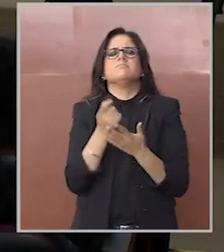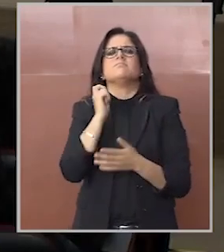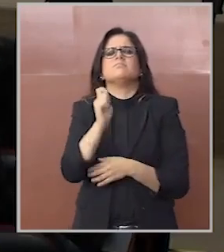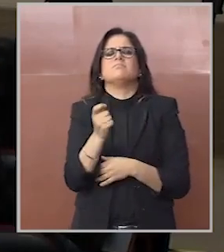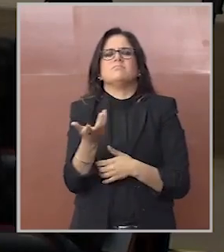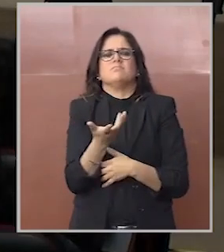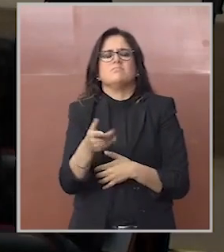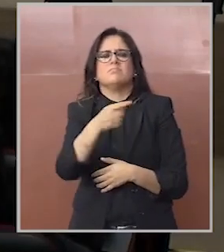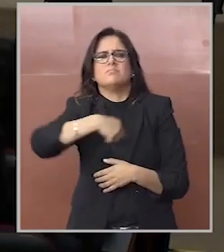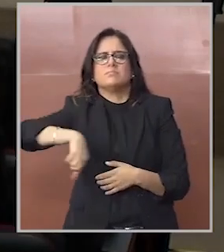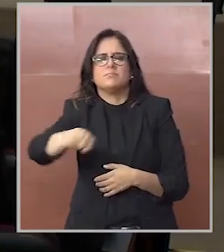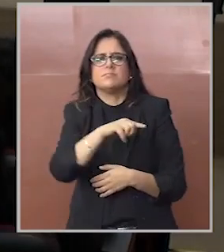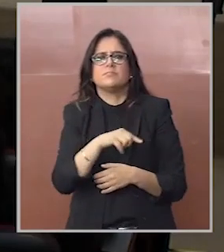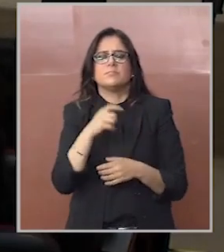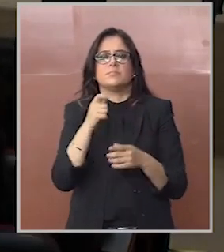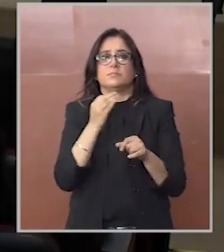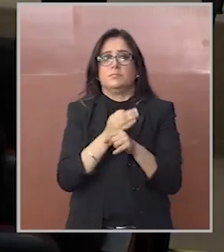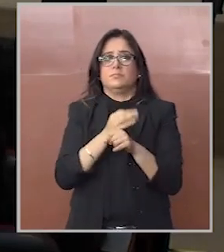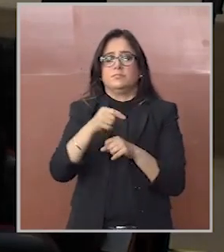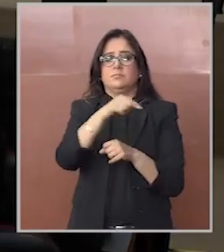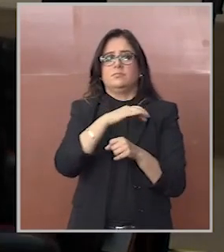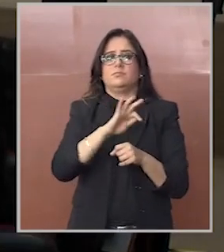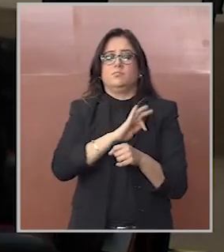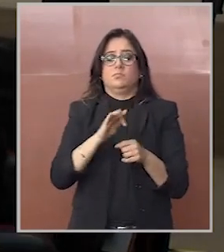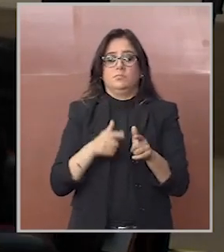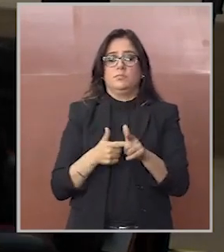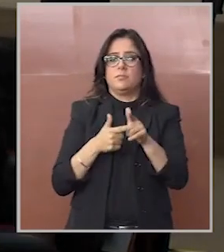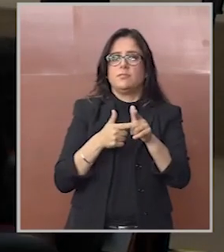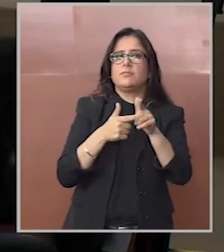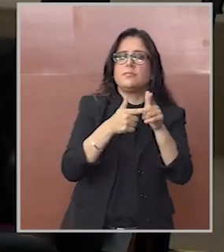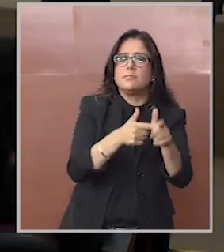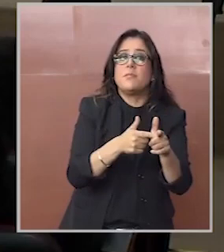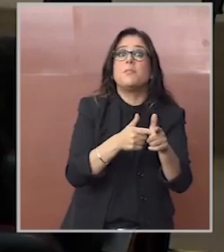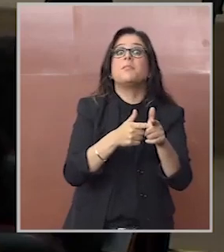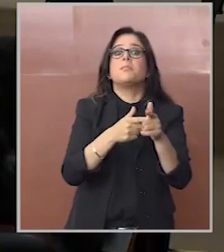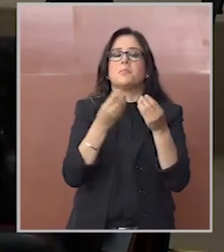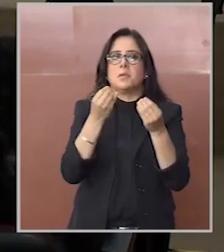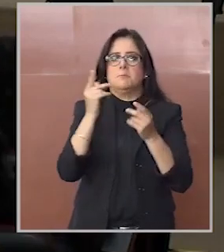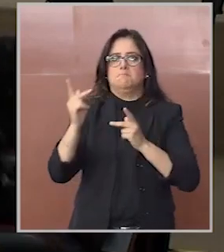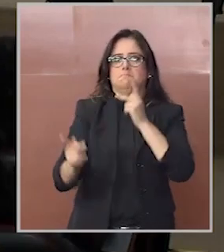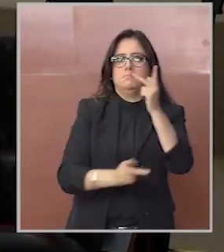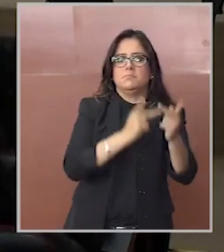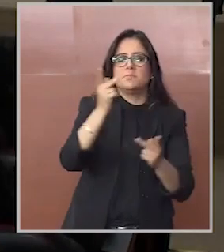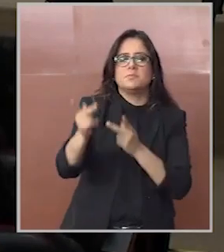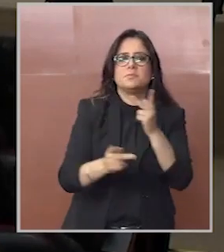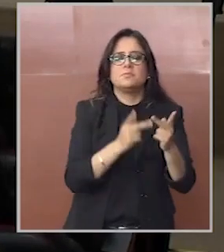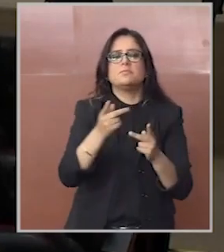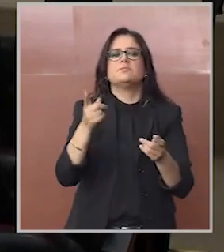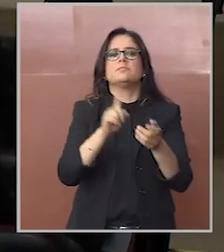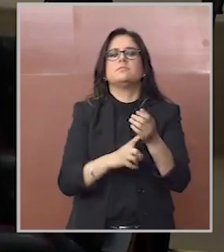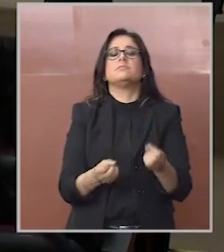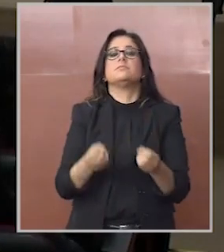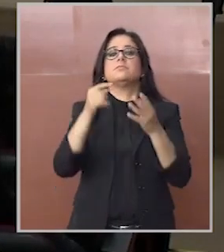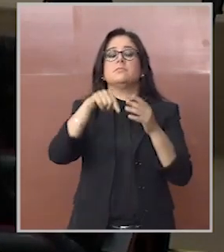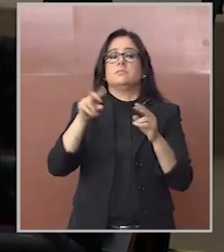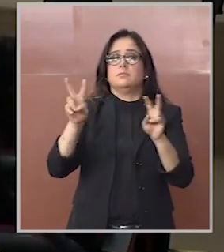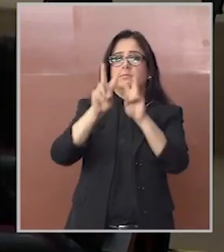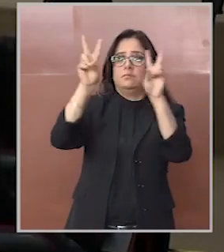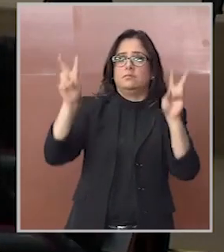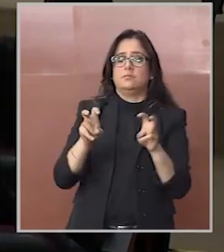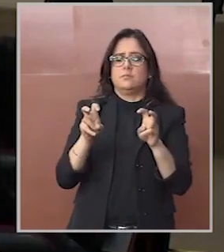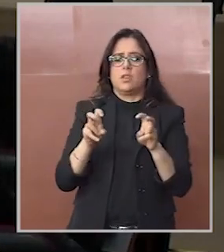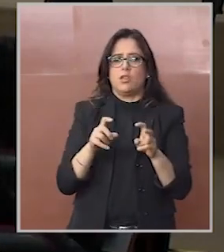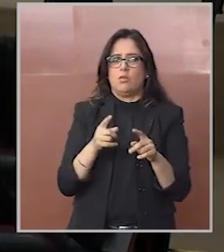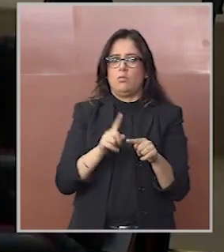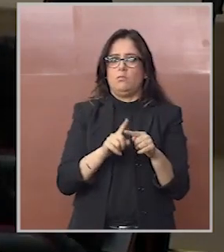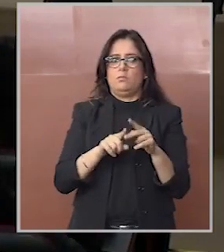esperan de esto Esto va a tener una minuta Cuál va a ser el seguimiento Y muchísimas preguntas cuando genuinamente